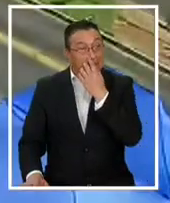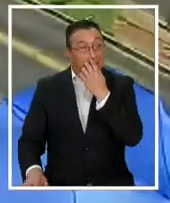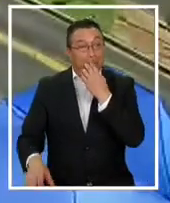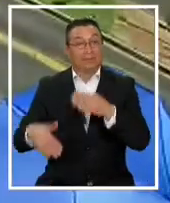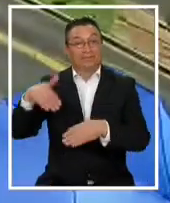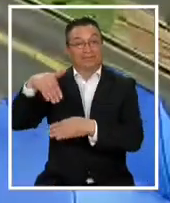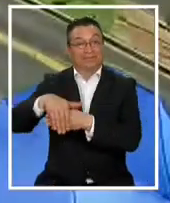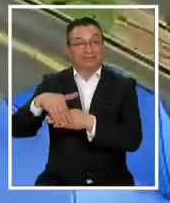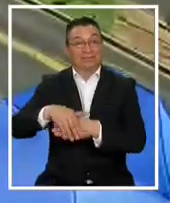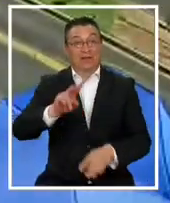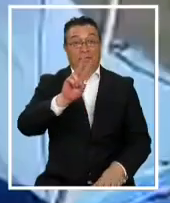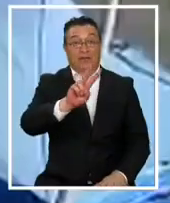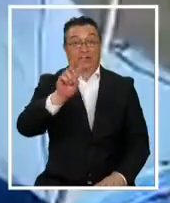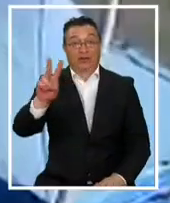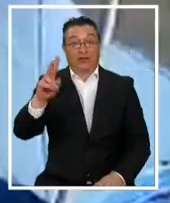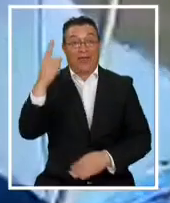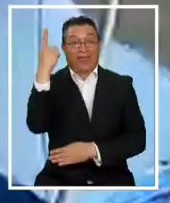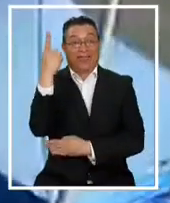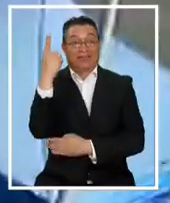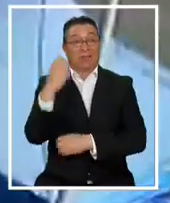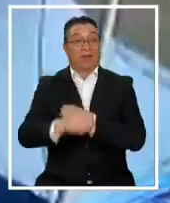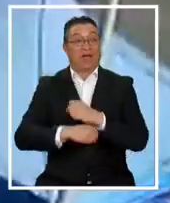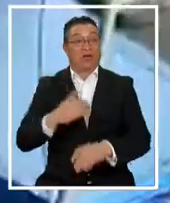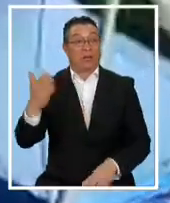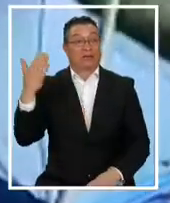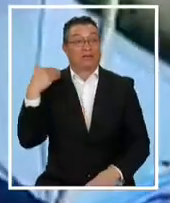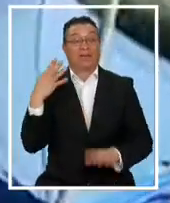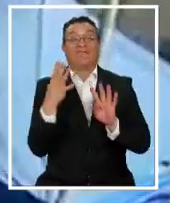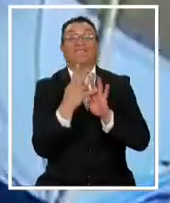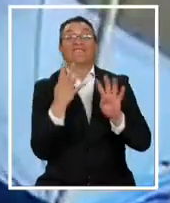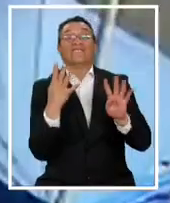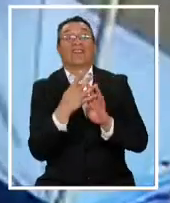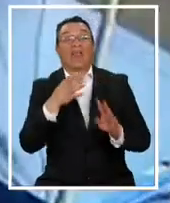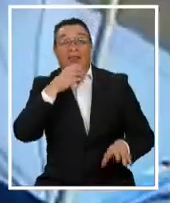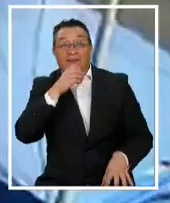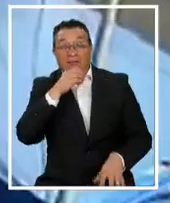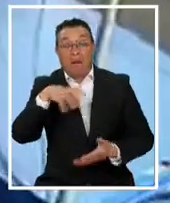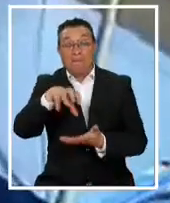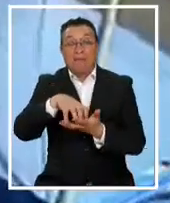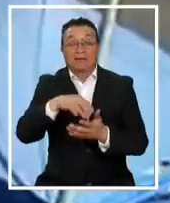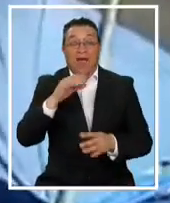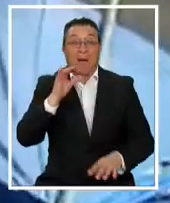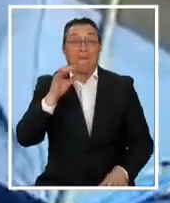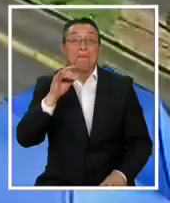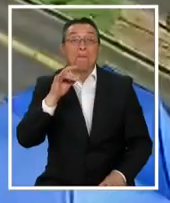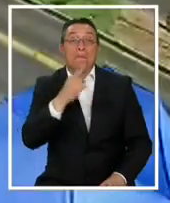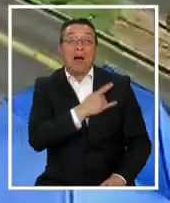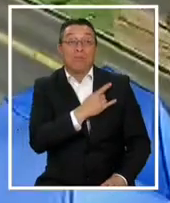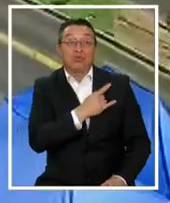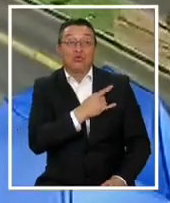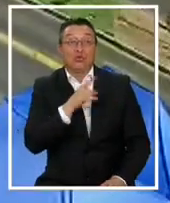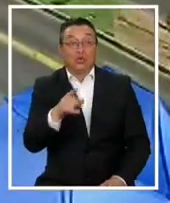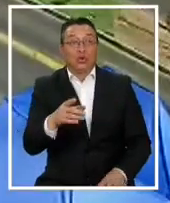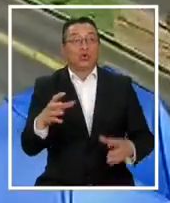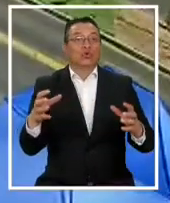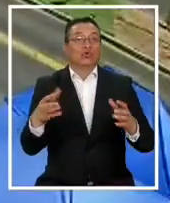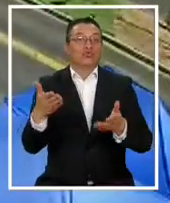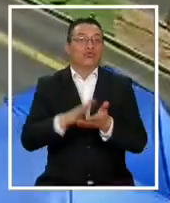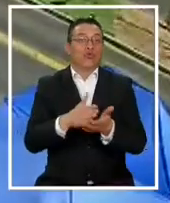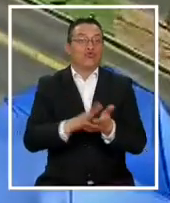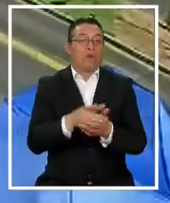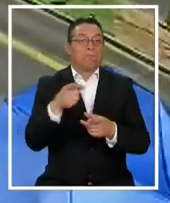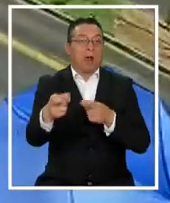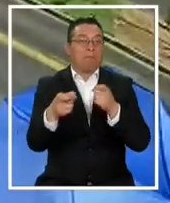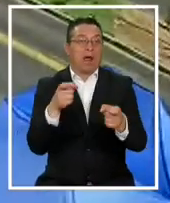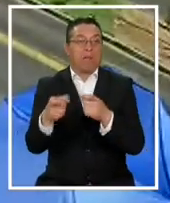La tarde del 22 de diciembre del año pasado, la feria navideña de la Plaza de Maipú fue el escenario de una mortal